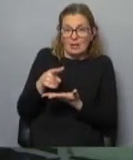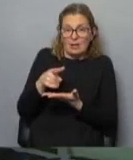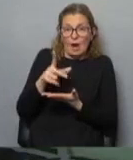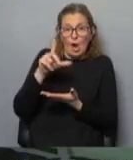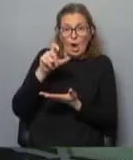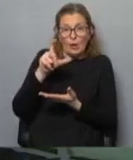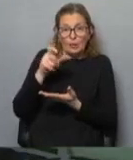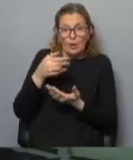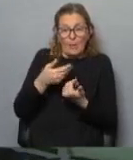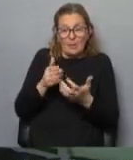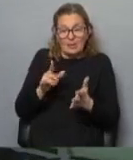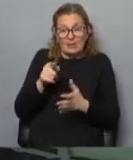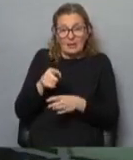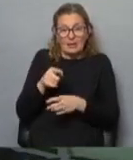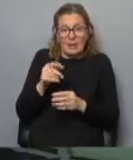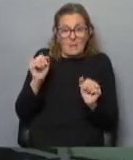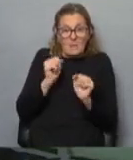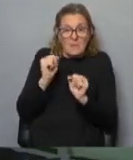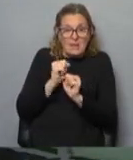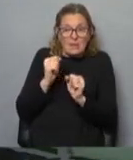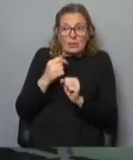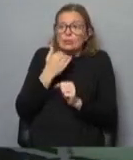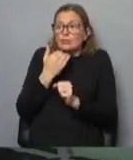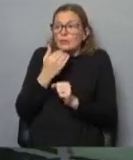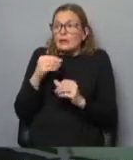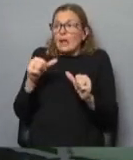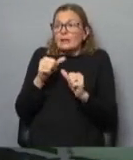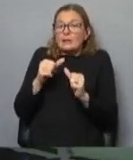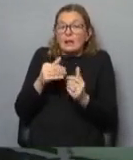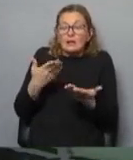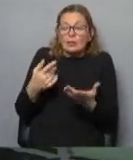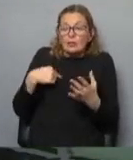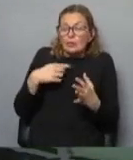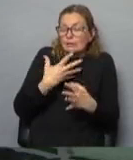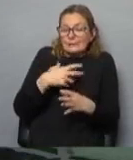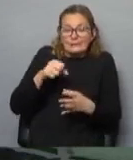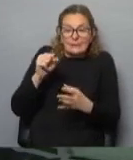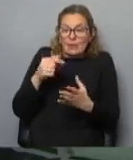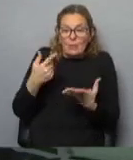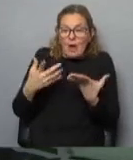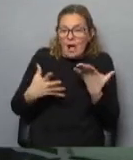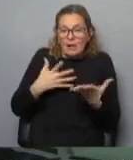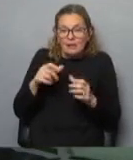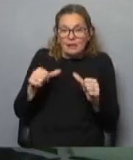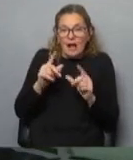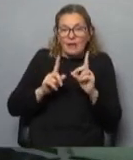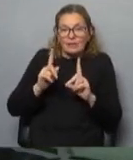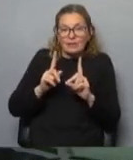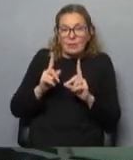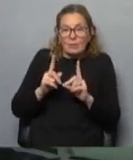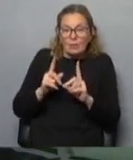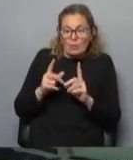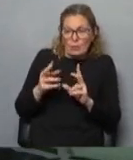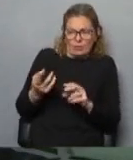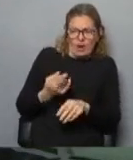lo que surge allí es el miedo es el desconocimiento y que eso es lo que nos lleva a actuar bueno a veces con esta